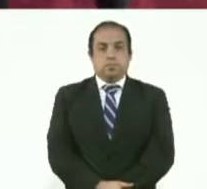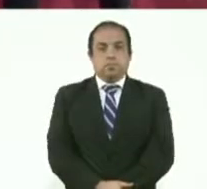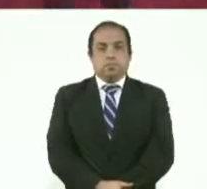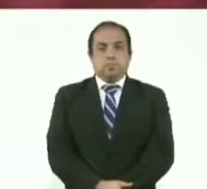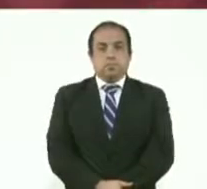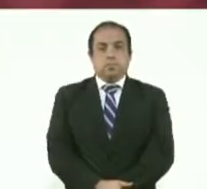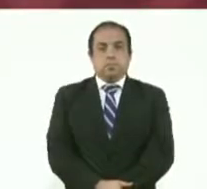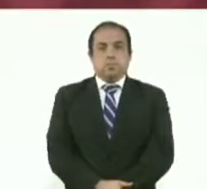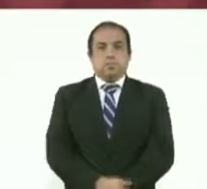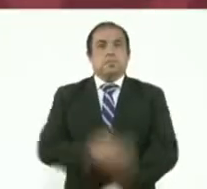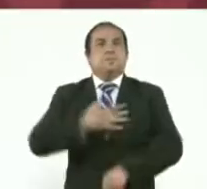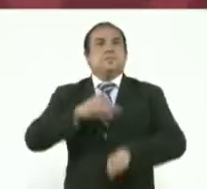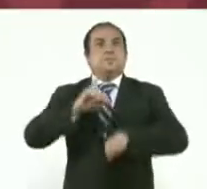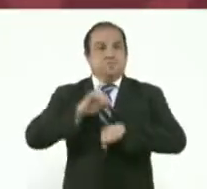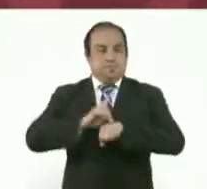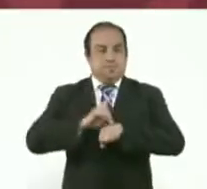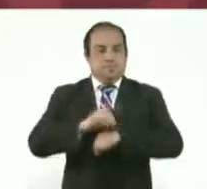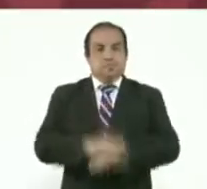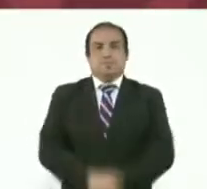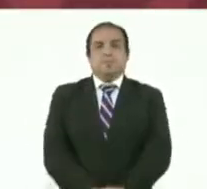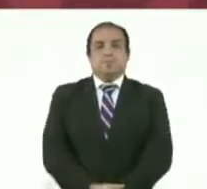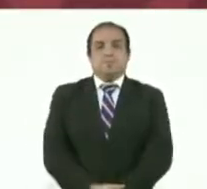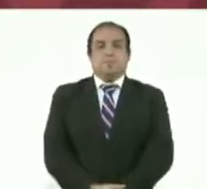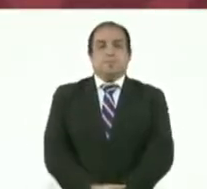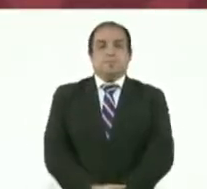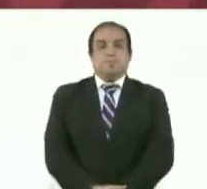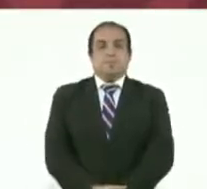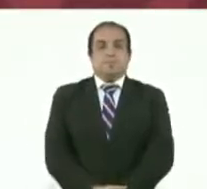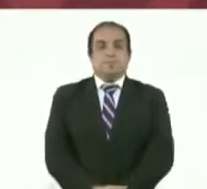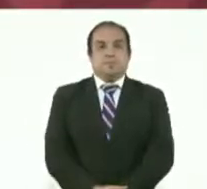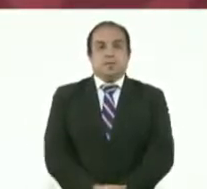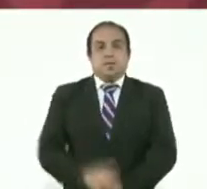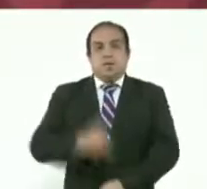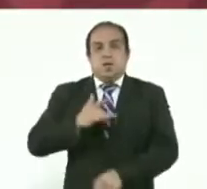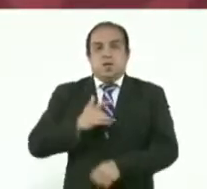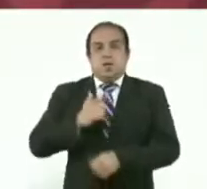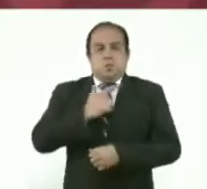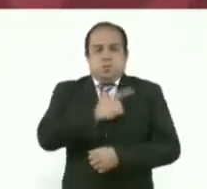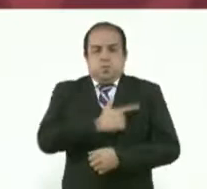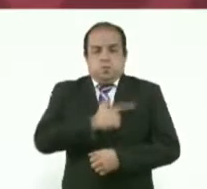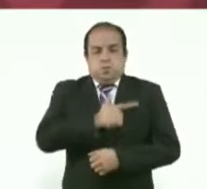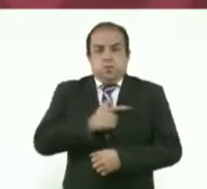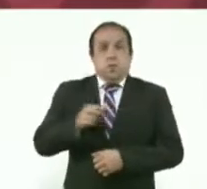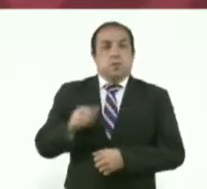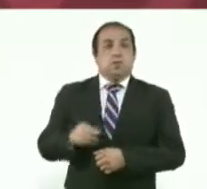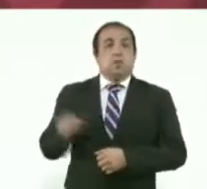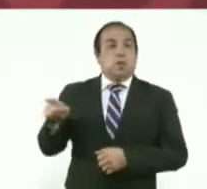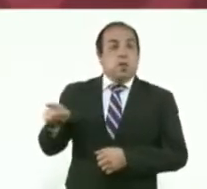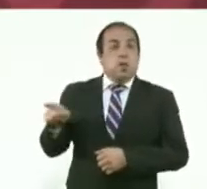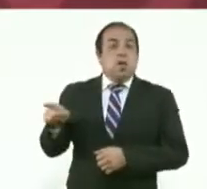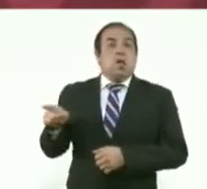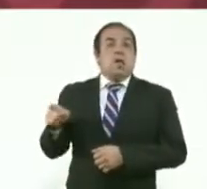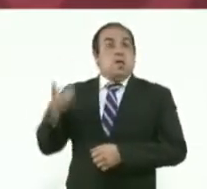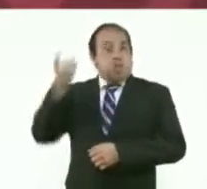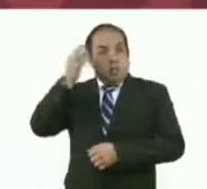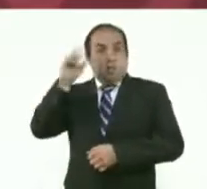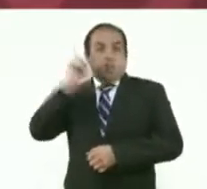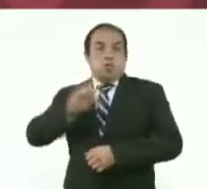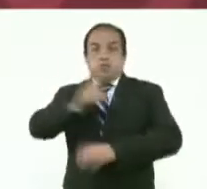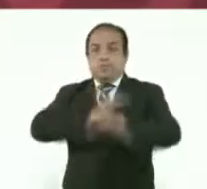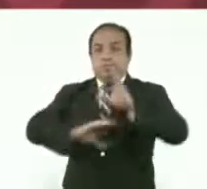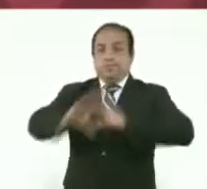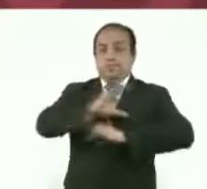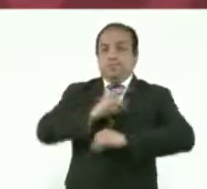Muy buenos días. Nos da mucho gusto recibir a la doctora Claudia